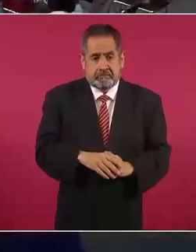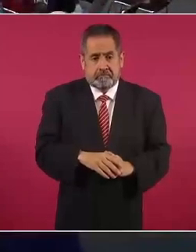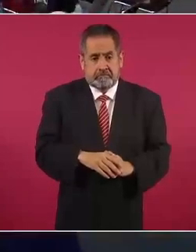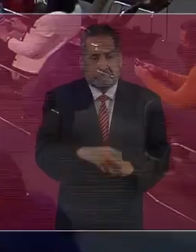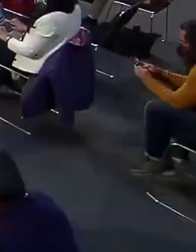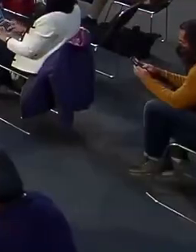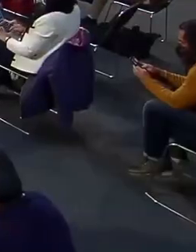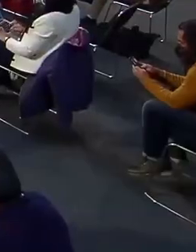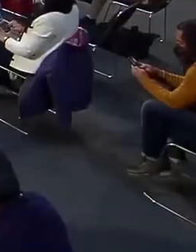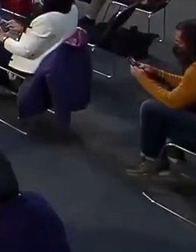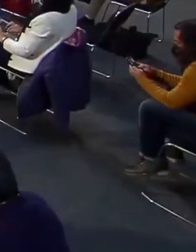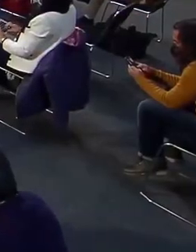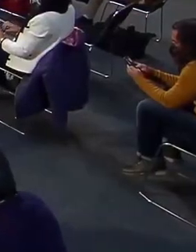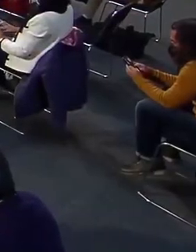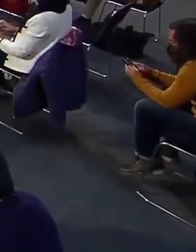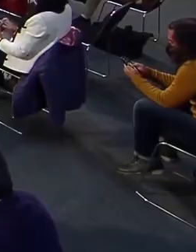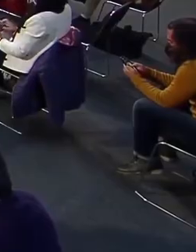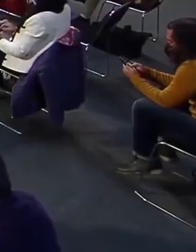38, pero pues